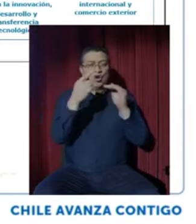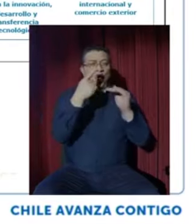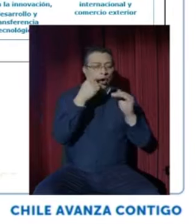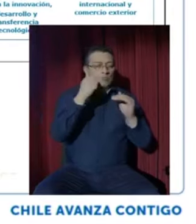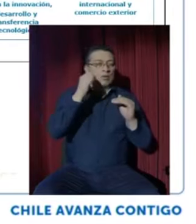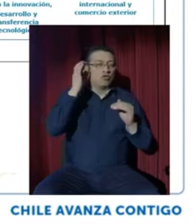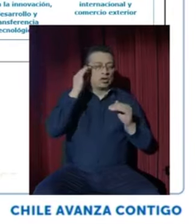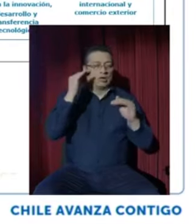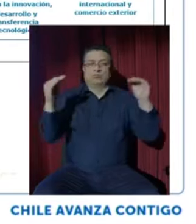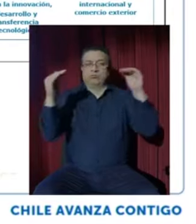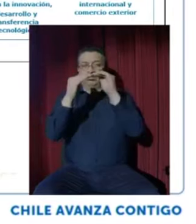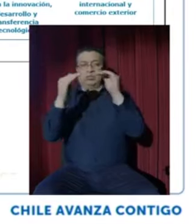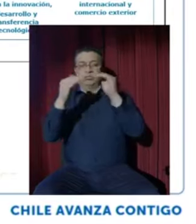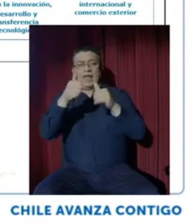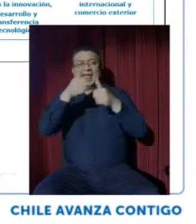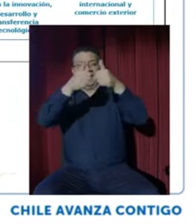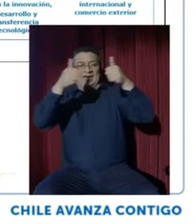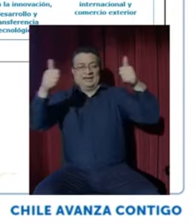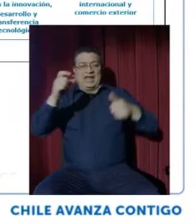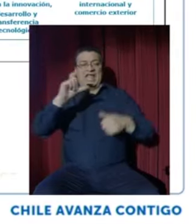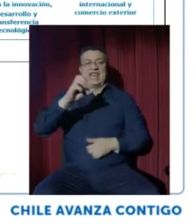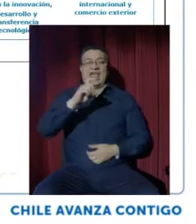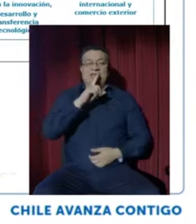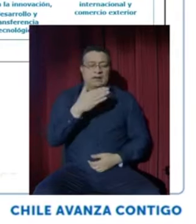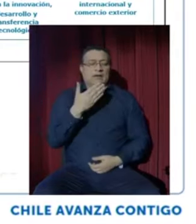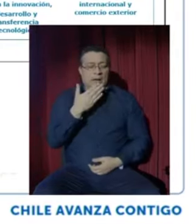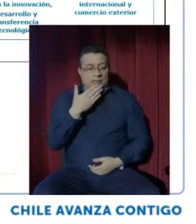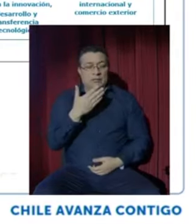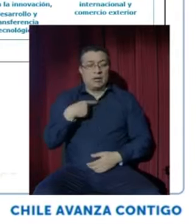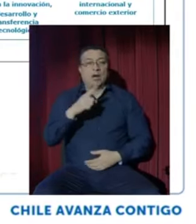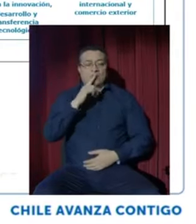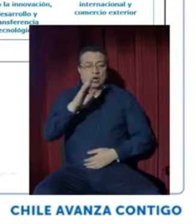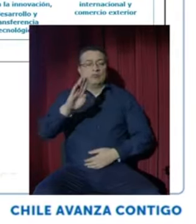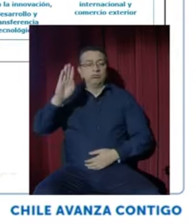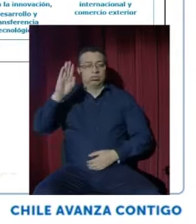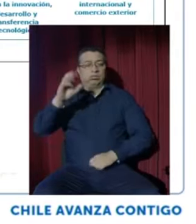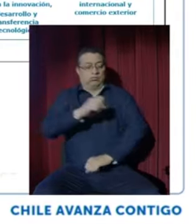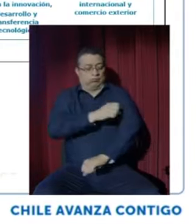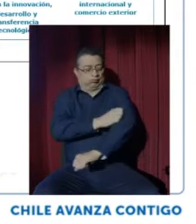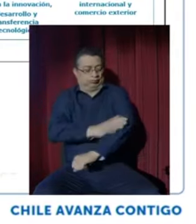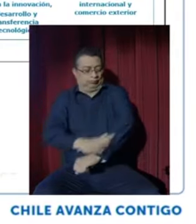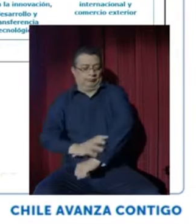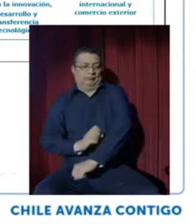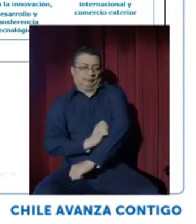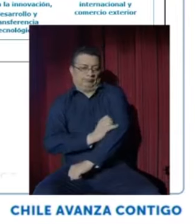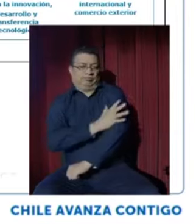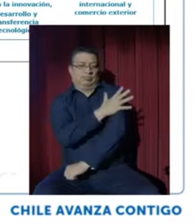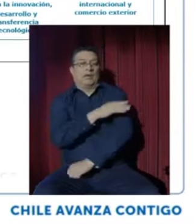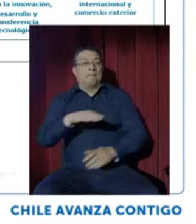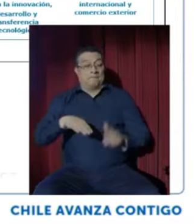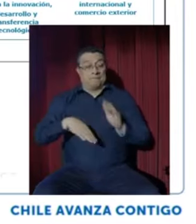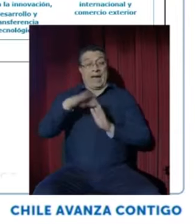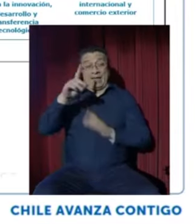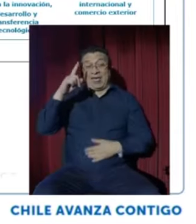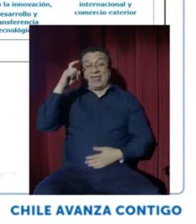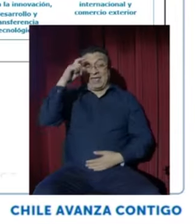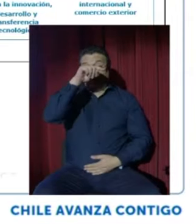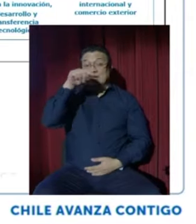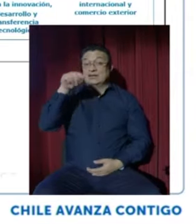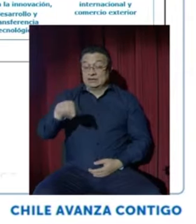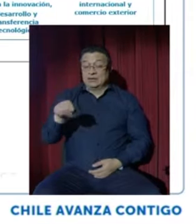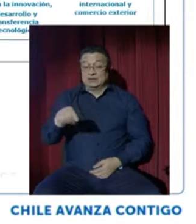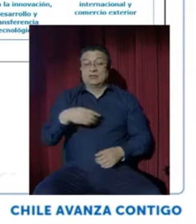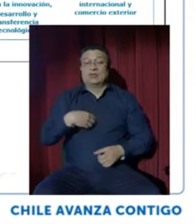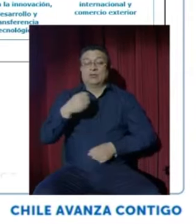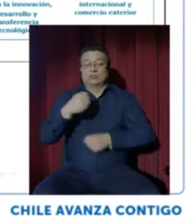gerencia directora compromisos por la descentralización que es lo que más cuesta en una institución que tiene